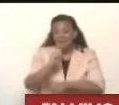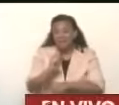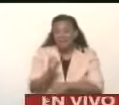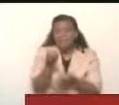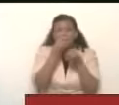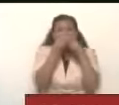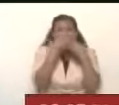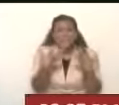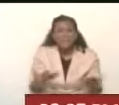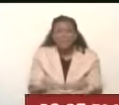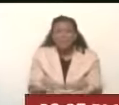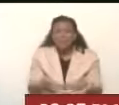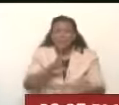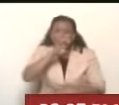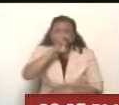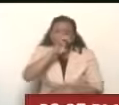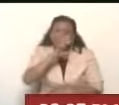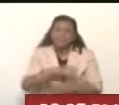Bellísimo.